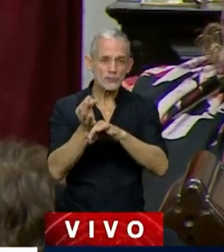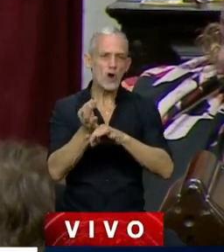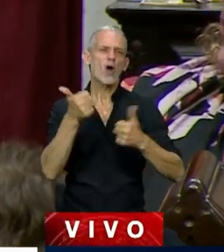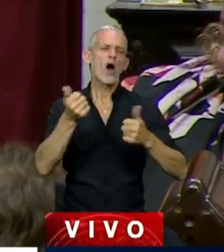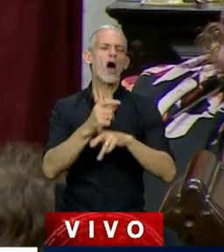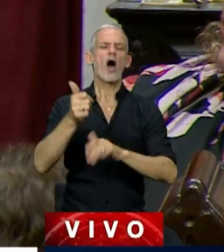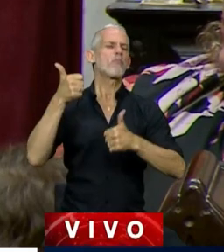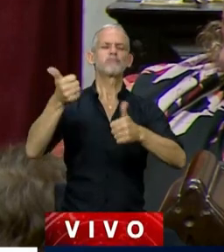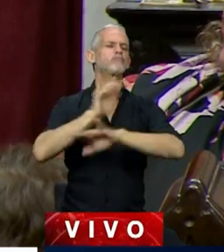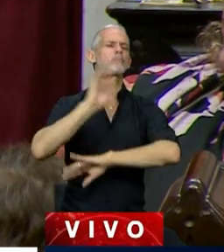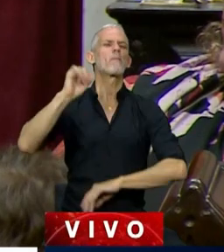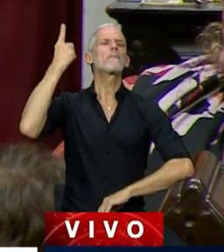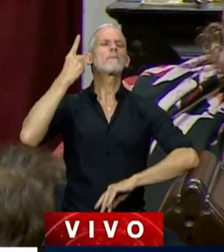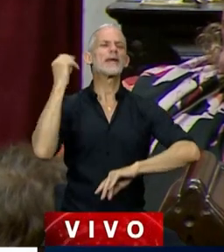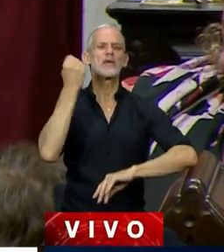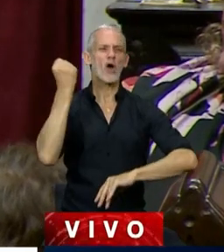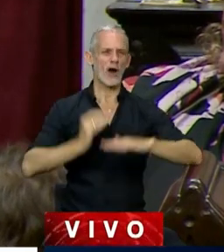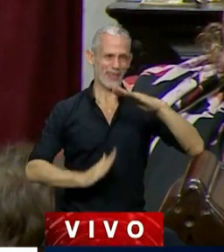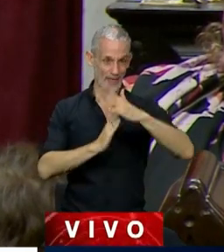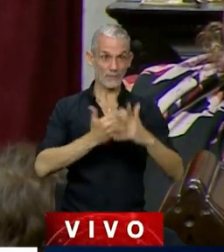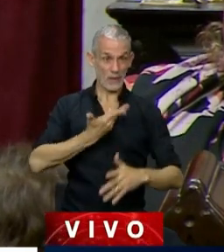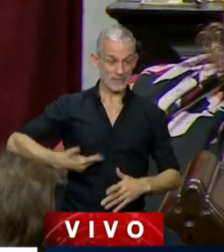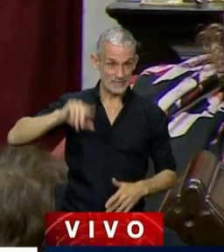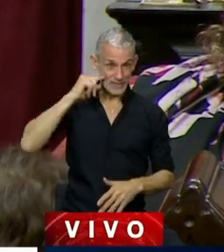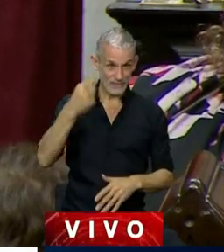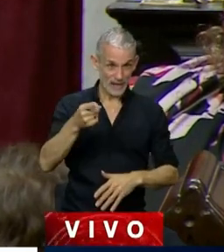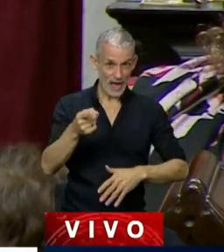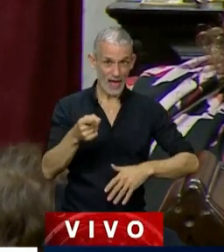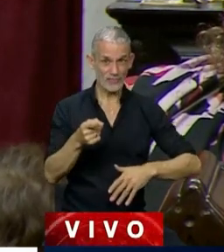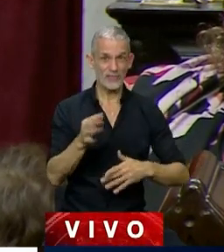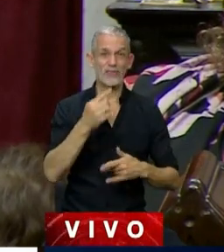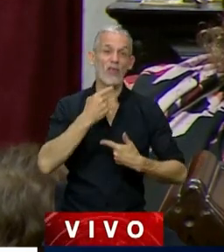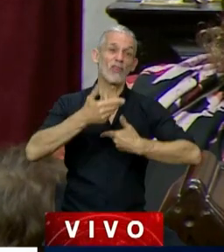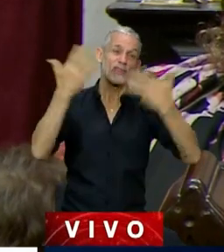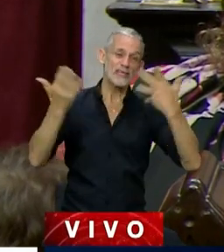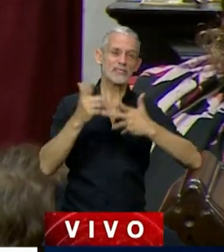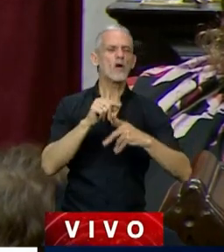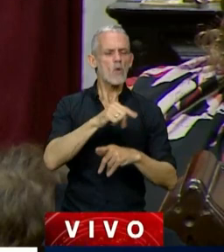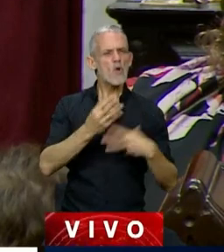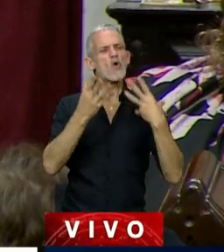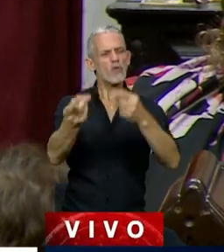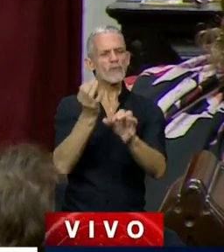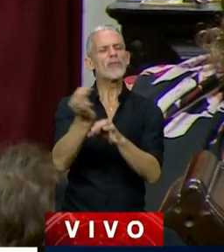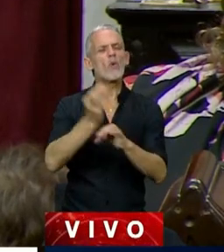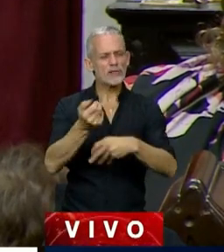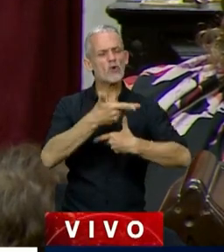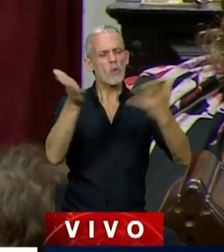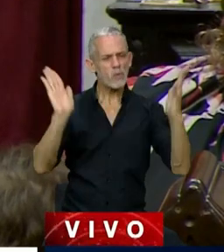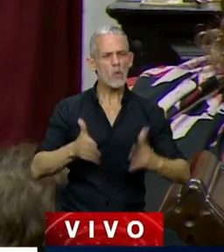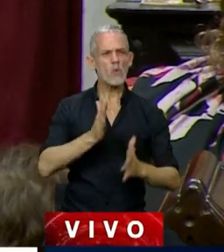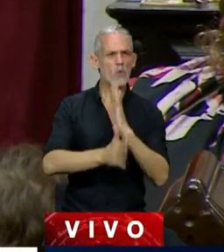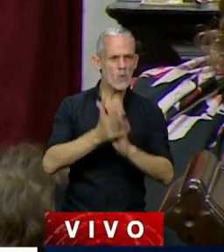su bandera. El presidente Alberto Fernández dice que es un defensor de la educación